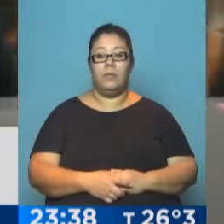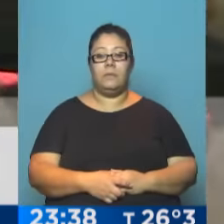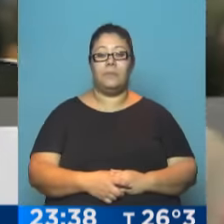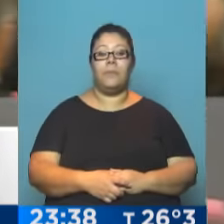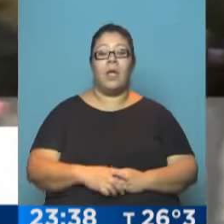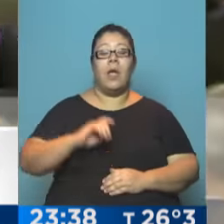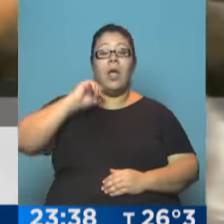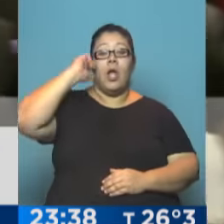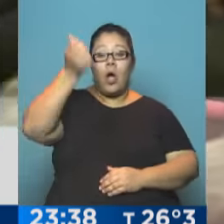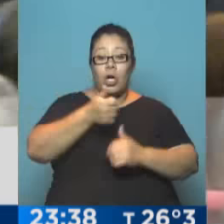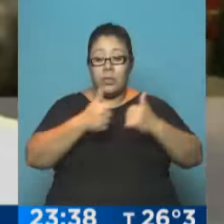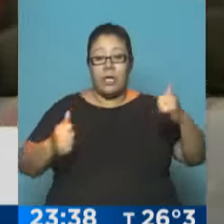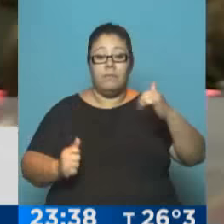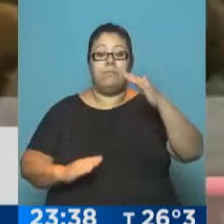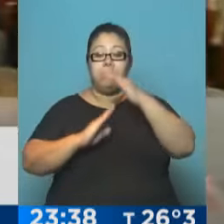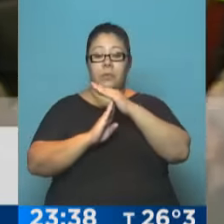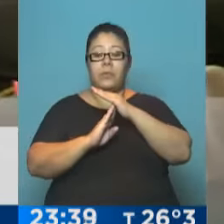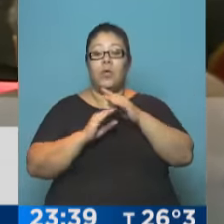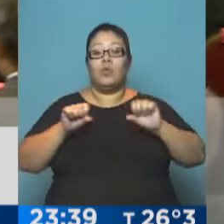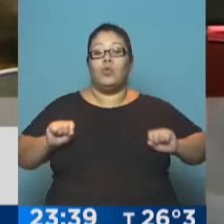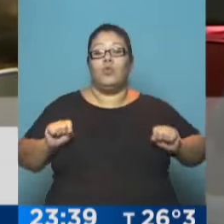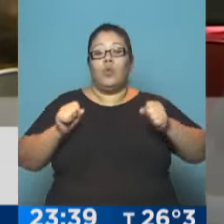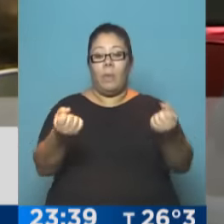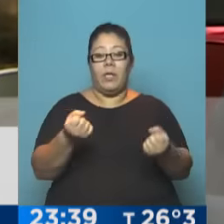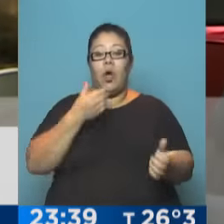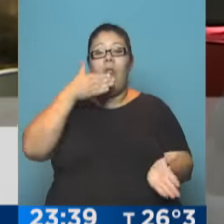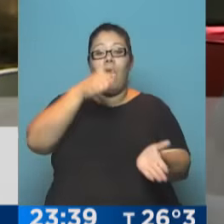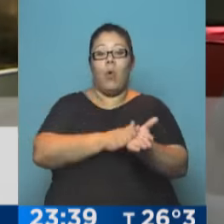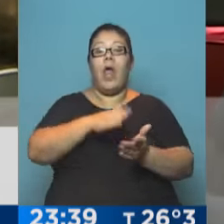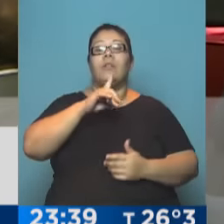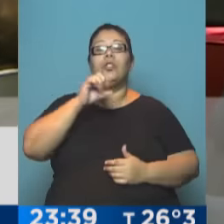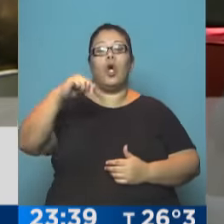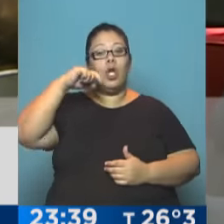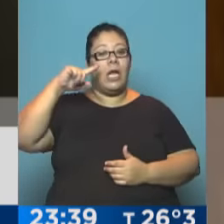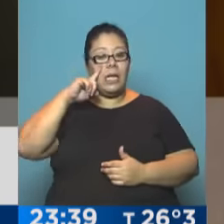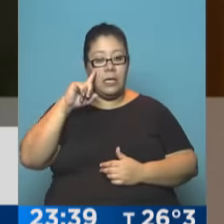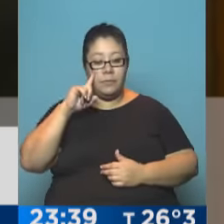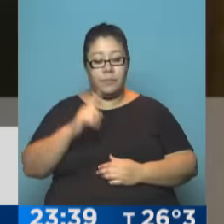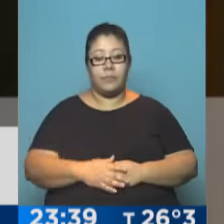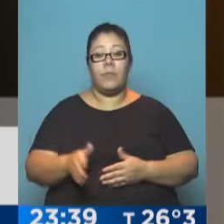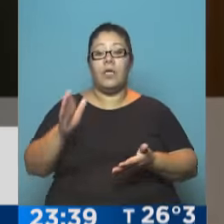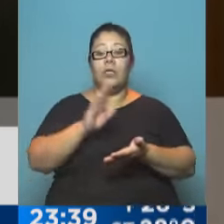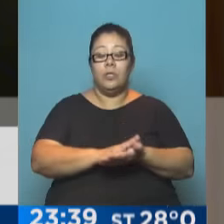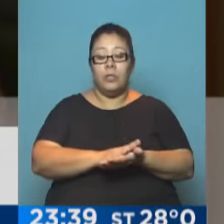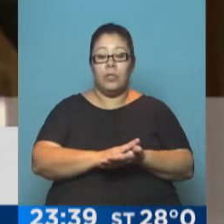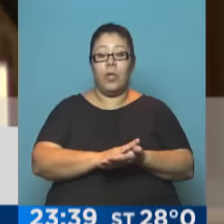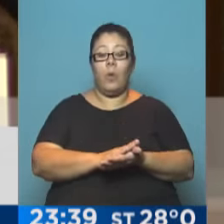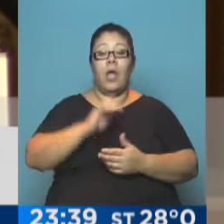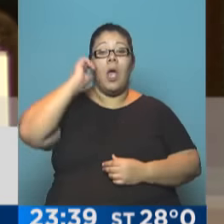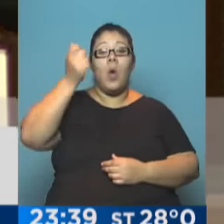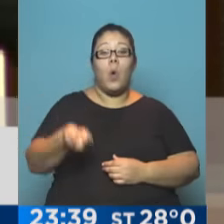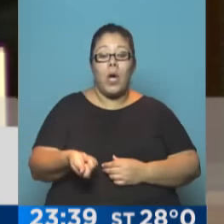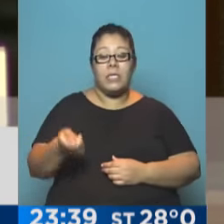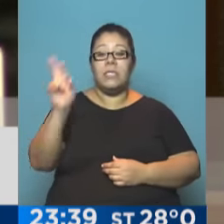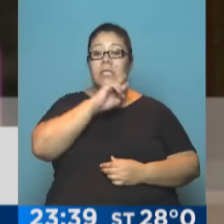La Corte suspendió la jura de Tonelli. El máximo tribunal de justicia hizo lugar a la medida cautelar dictada por la jueza federal de